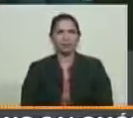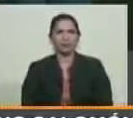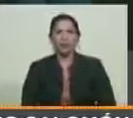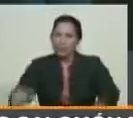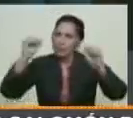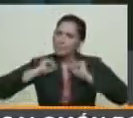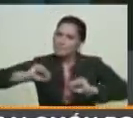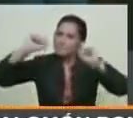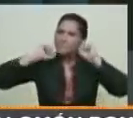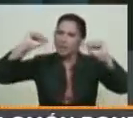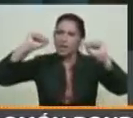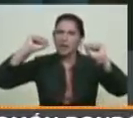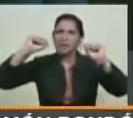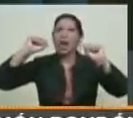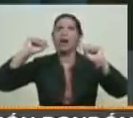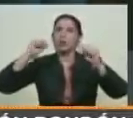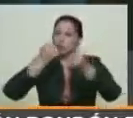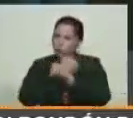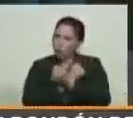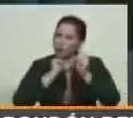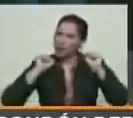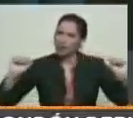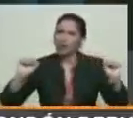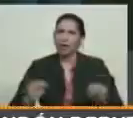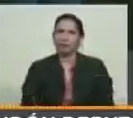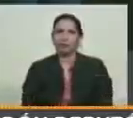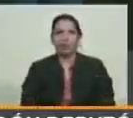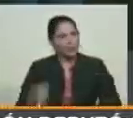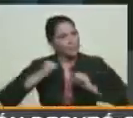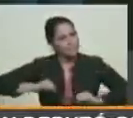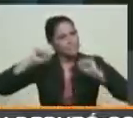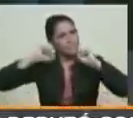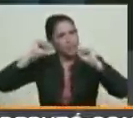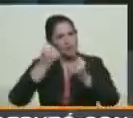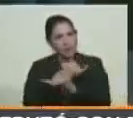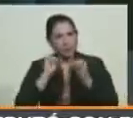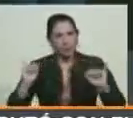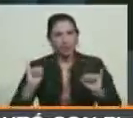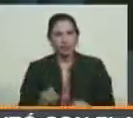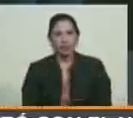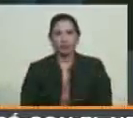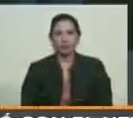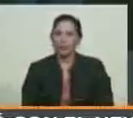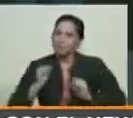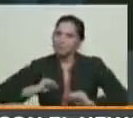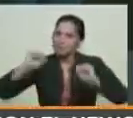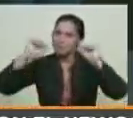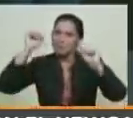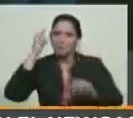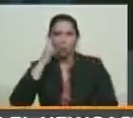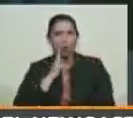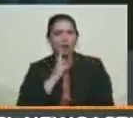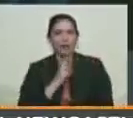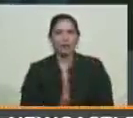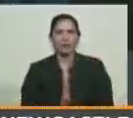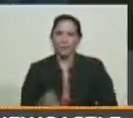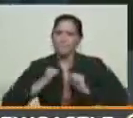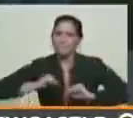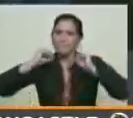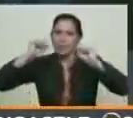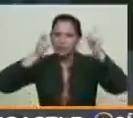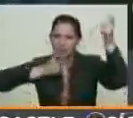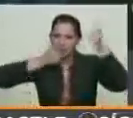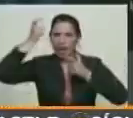¡Que viva nuestra soberanía! ¡Que viva nuestra independencia! ¡Que viva Bolívar! ¡Que viva